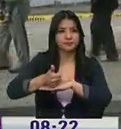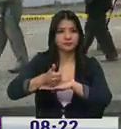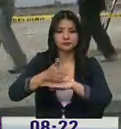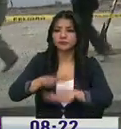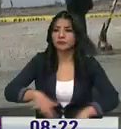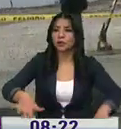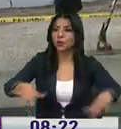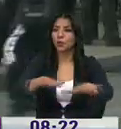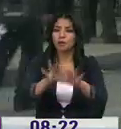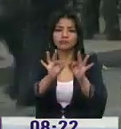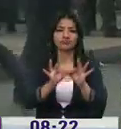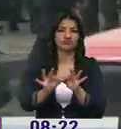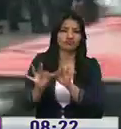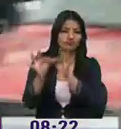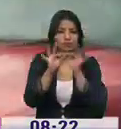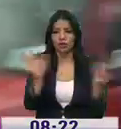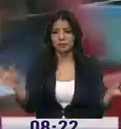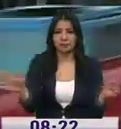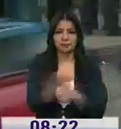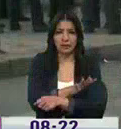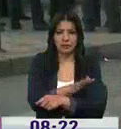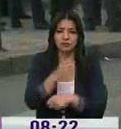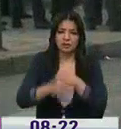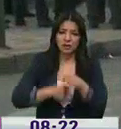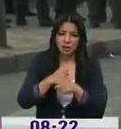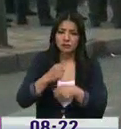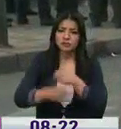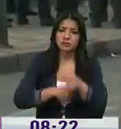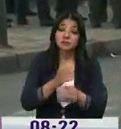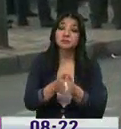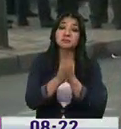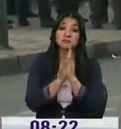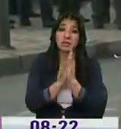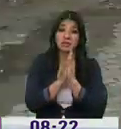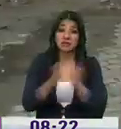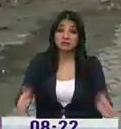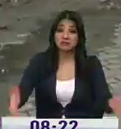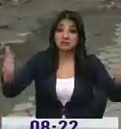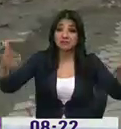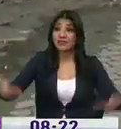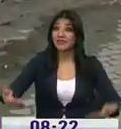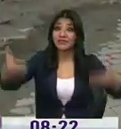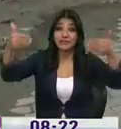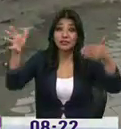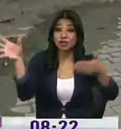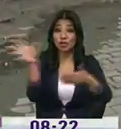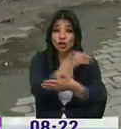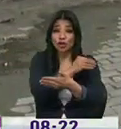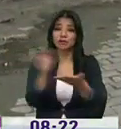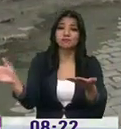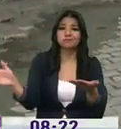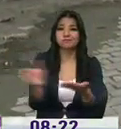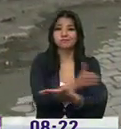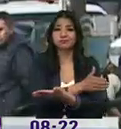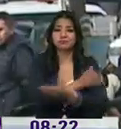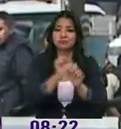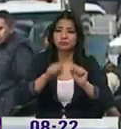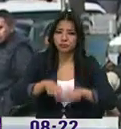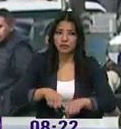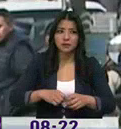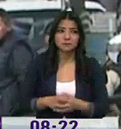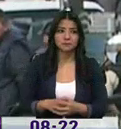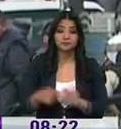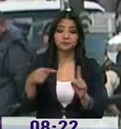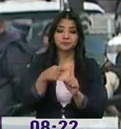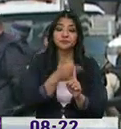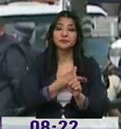sitio integralmente, pues llevan años pidiendo que toda esta antigua estructura sea derrocada. El presidente pro mejoras de